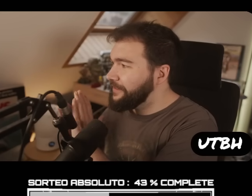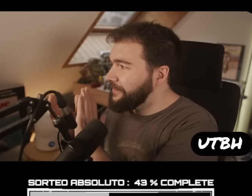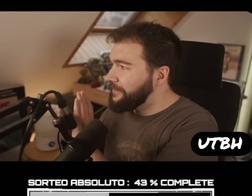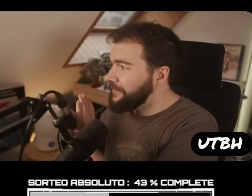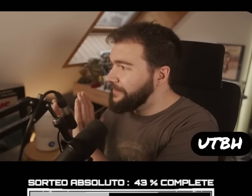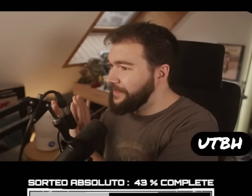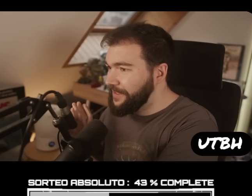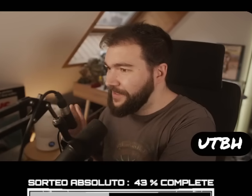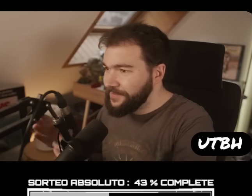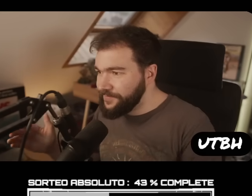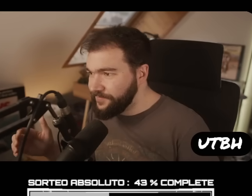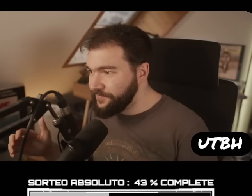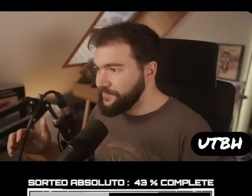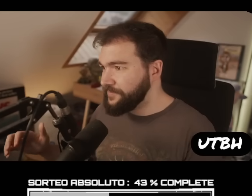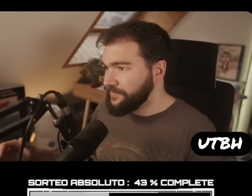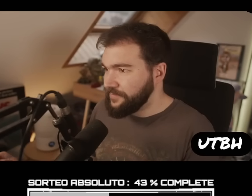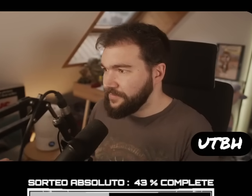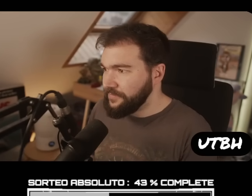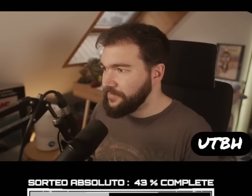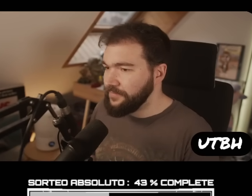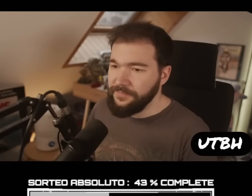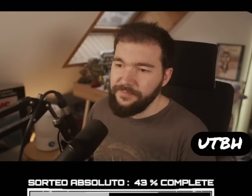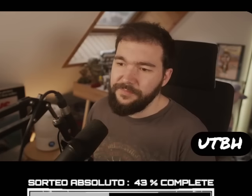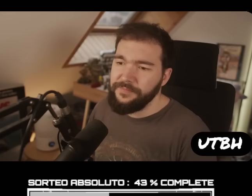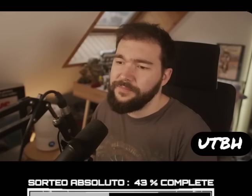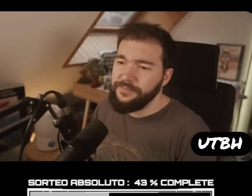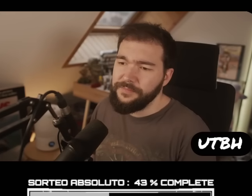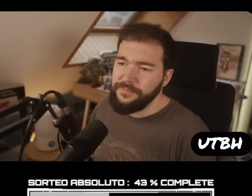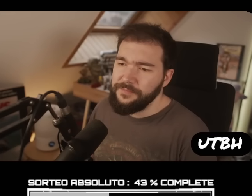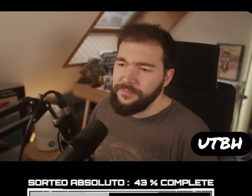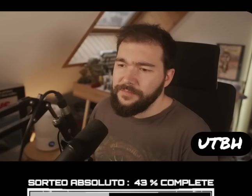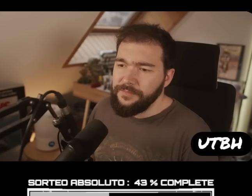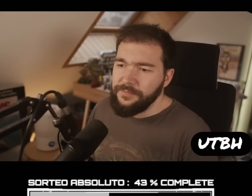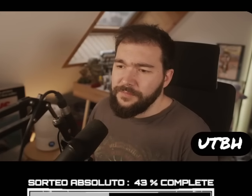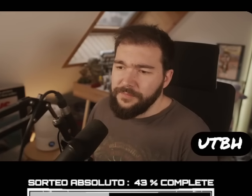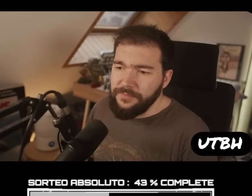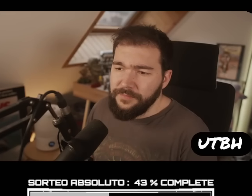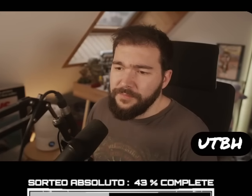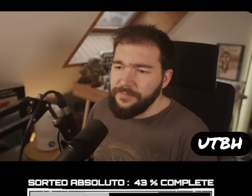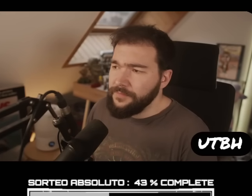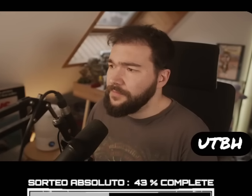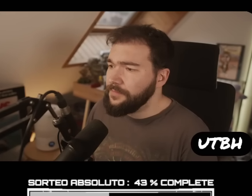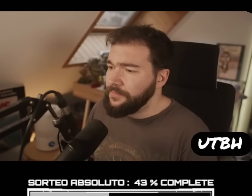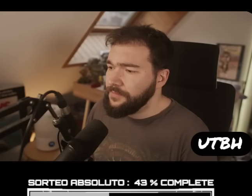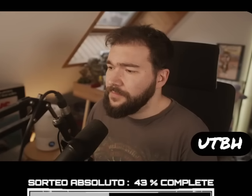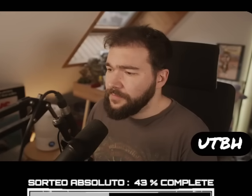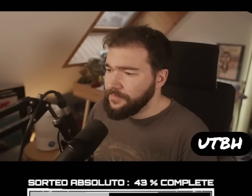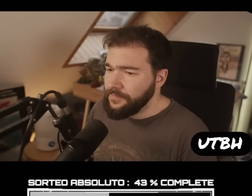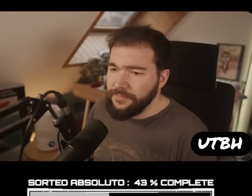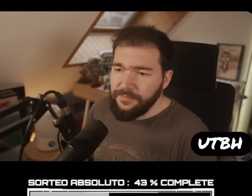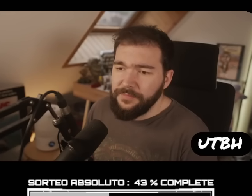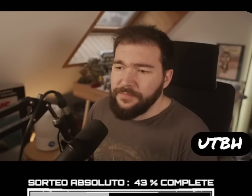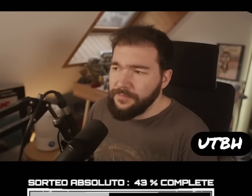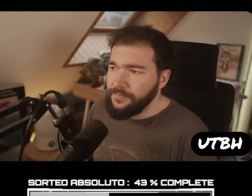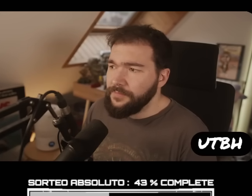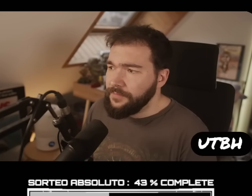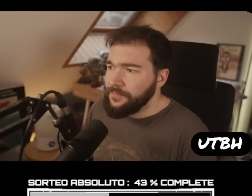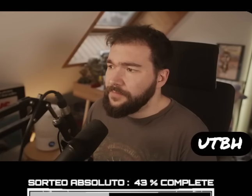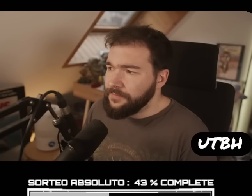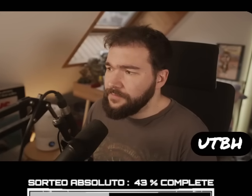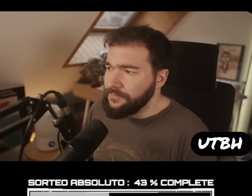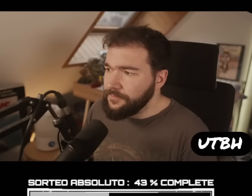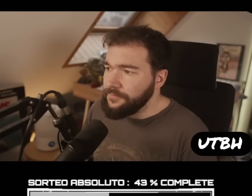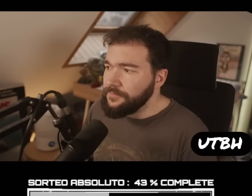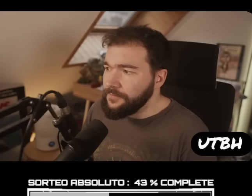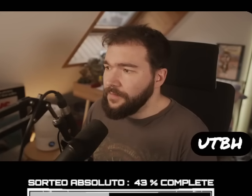Pedro Sánchez volvía a convertirse en el protagonista. Mensajes de apoyo tanto del ministro de Transportes como del líder de los socialistas en